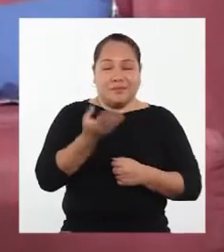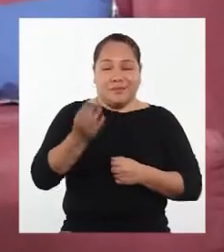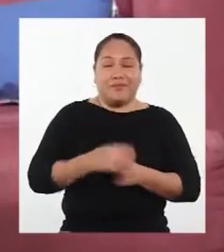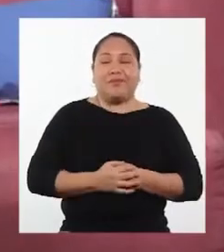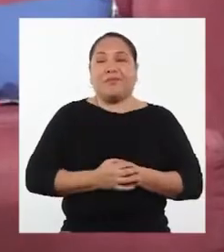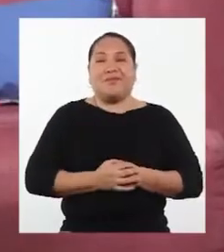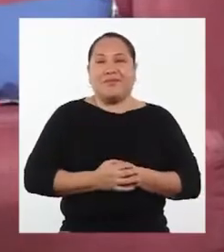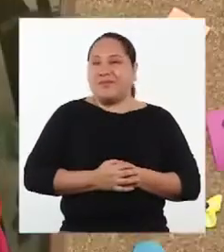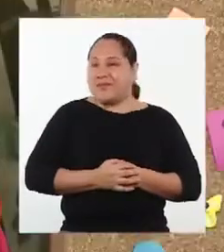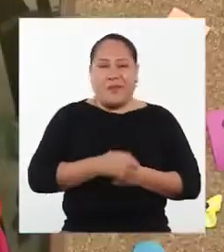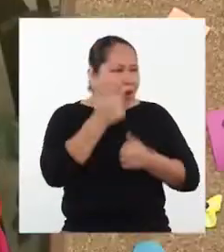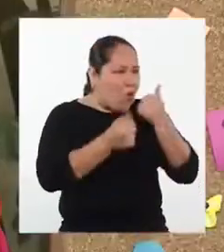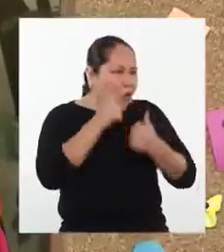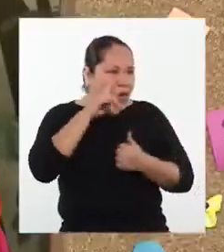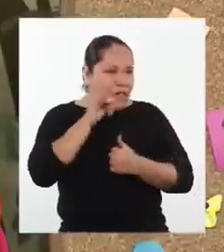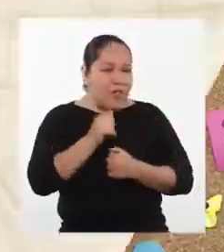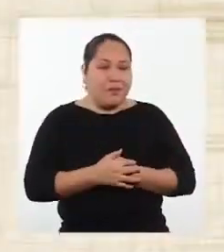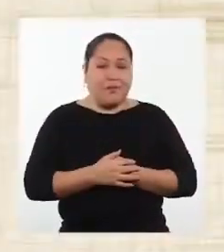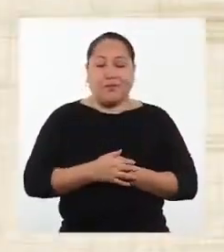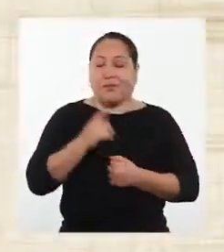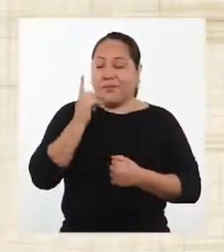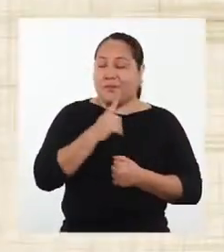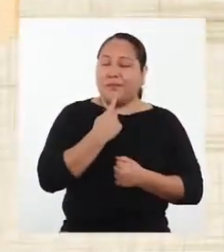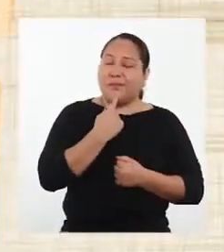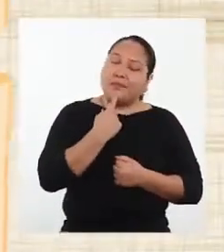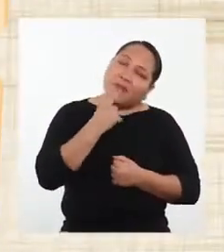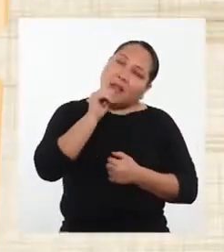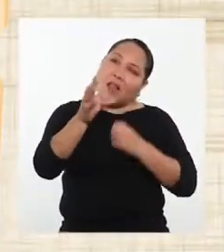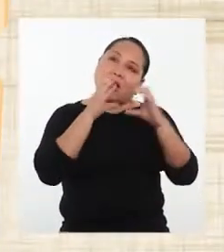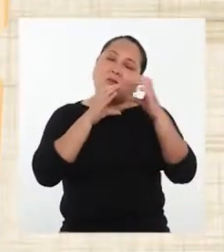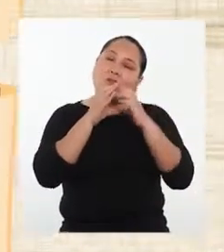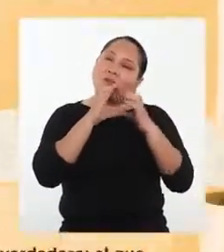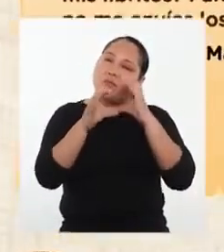amigas y amigos. ¿Cuál, Lea? De lo